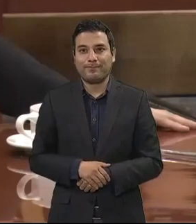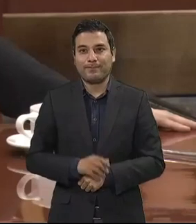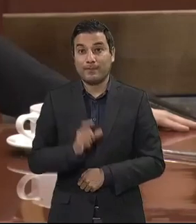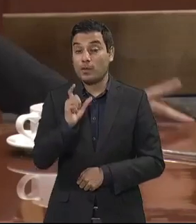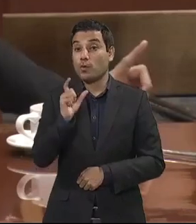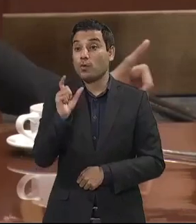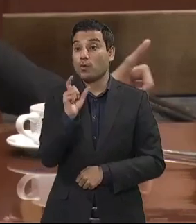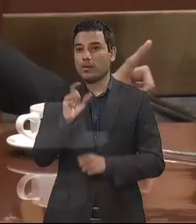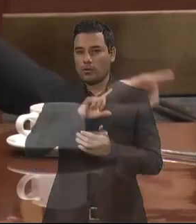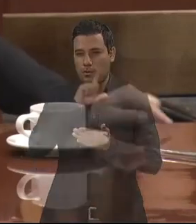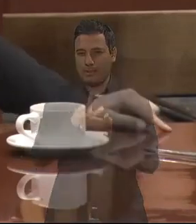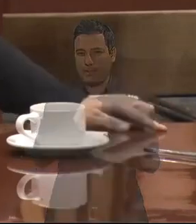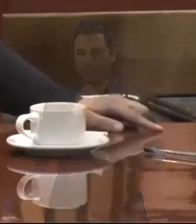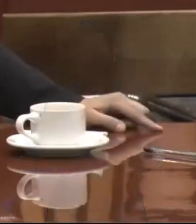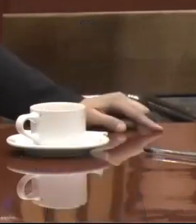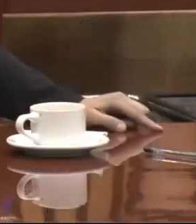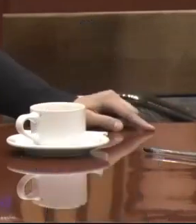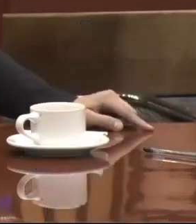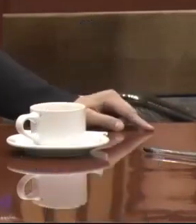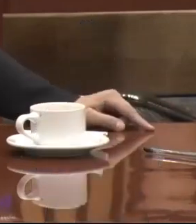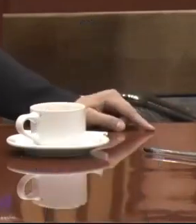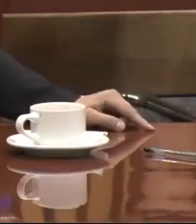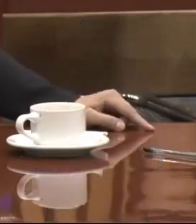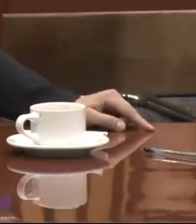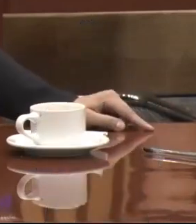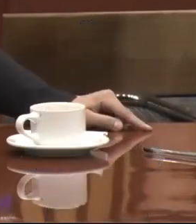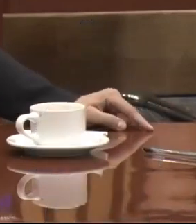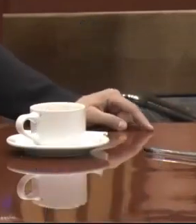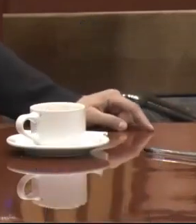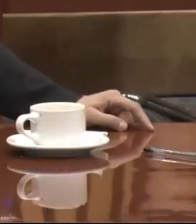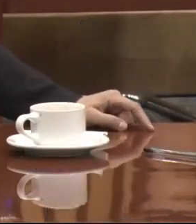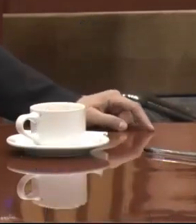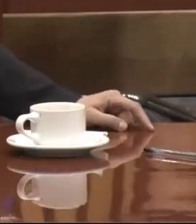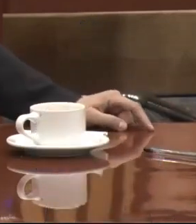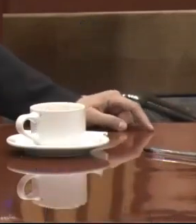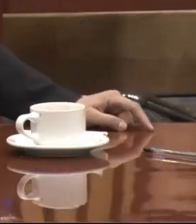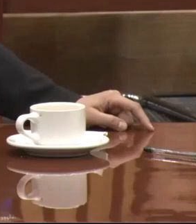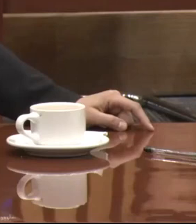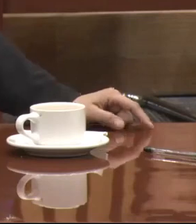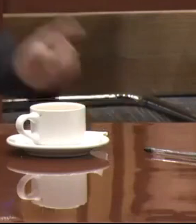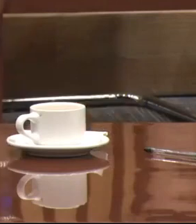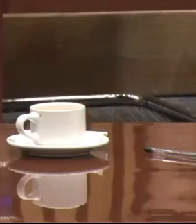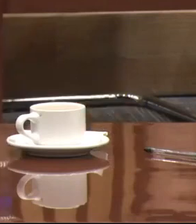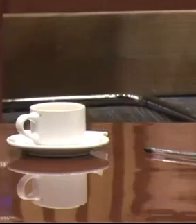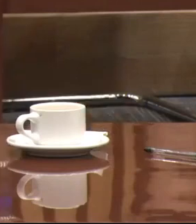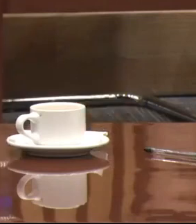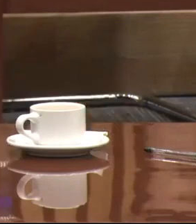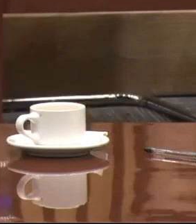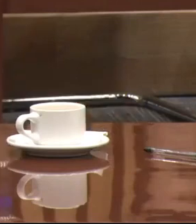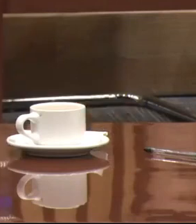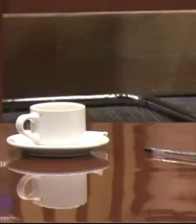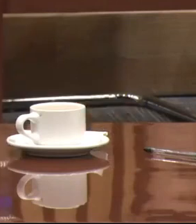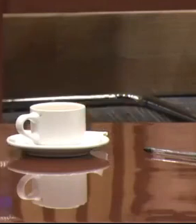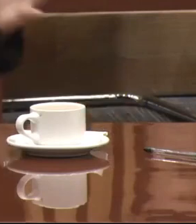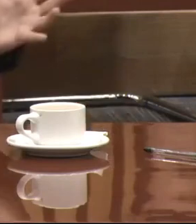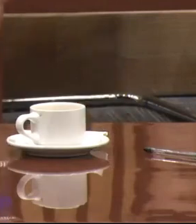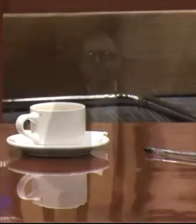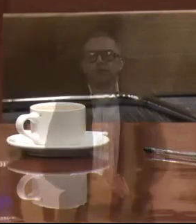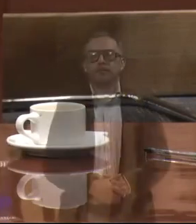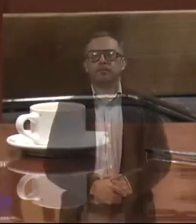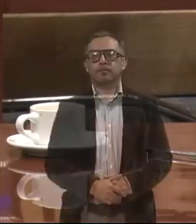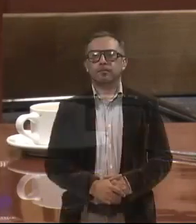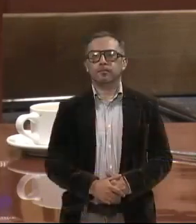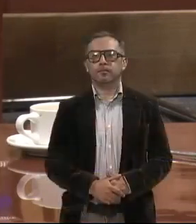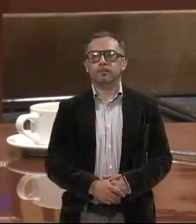del 2014 violaba la Constitución, ustedes no se ampararon. Ahí sí debieron hacerlo y no